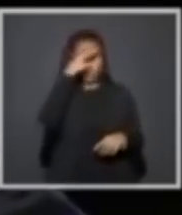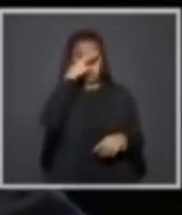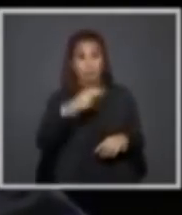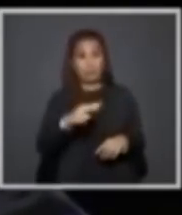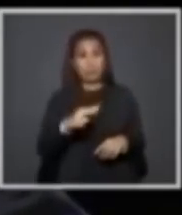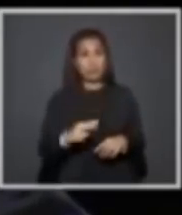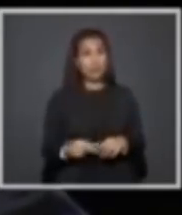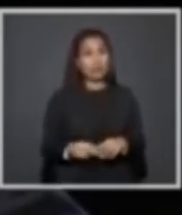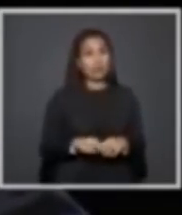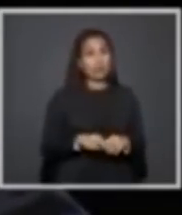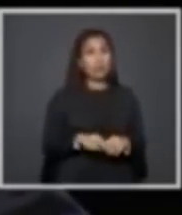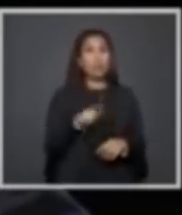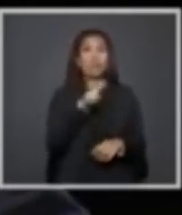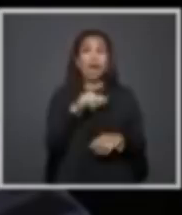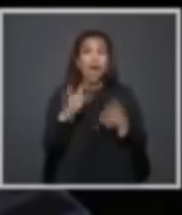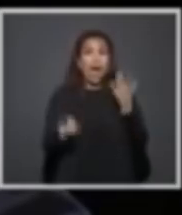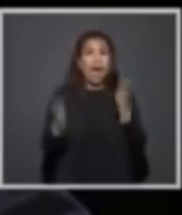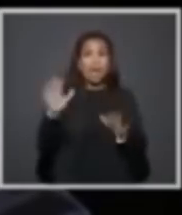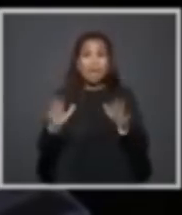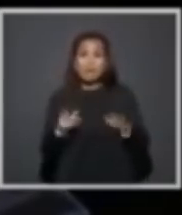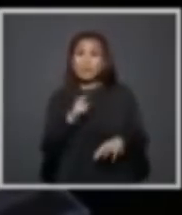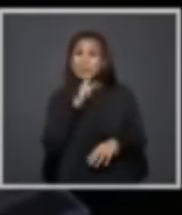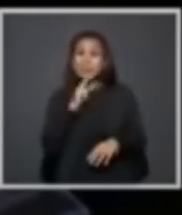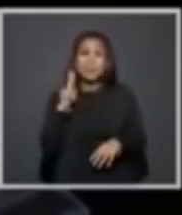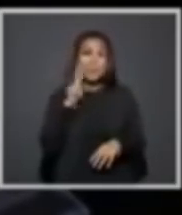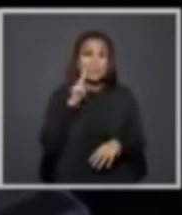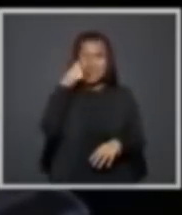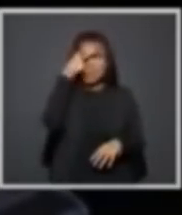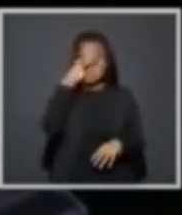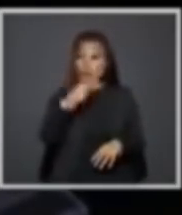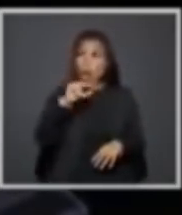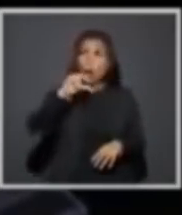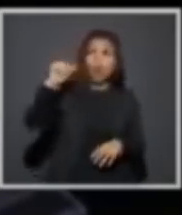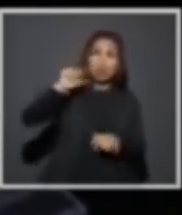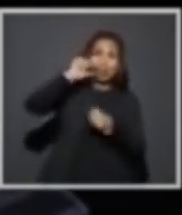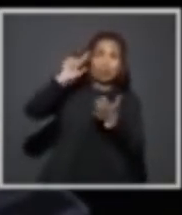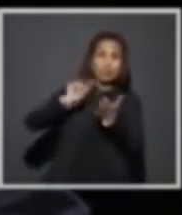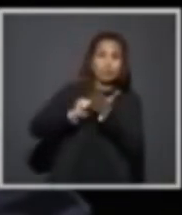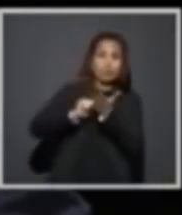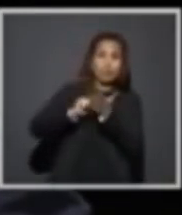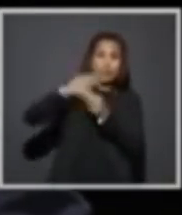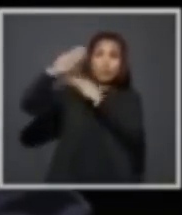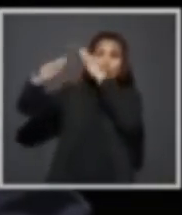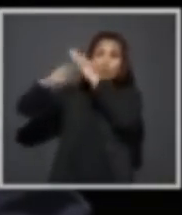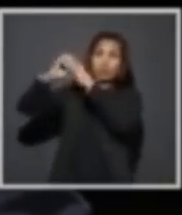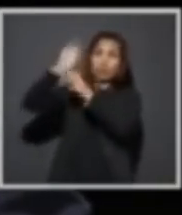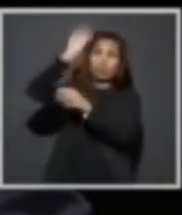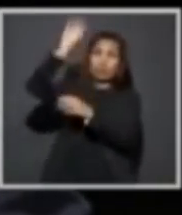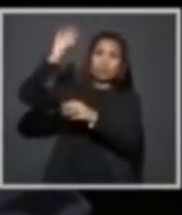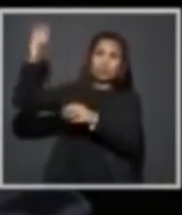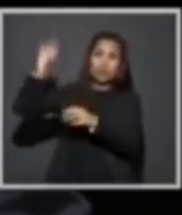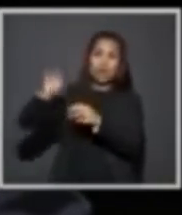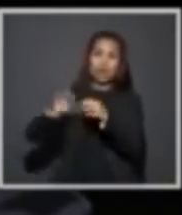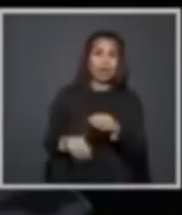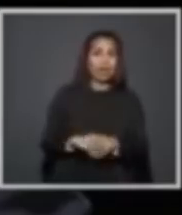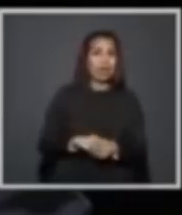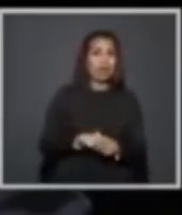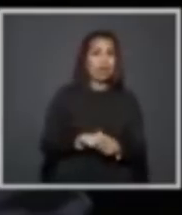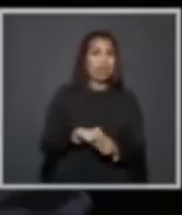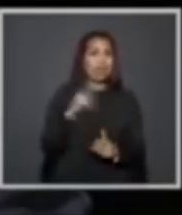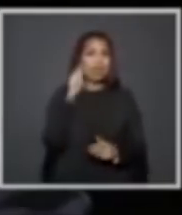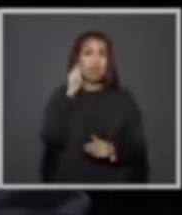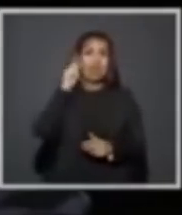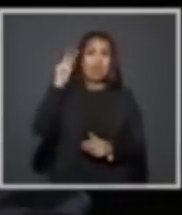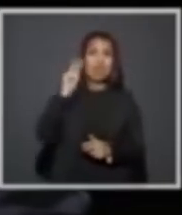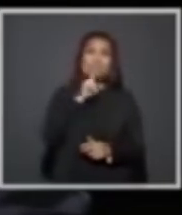Monterrey como en la ciudad de Monterrey, como ante los consejeros de Citi Banamex y